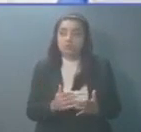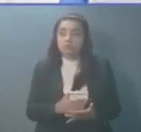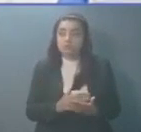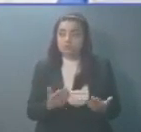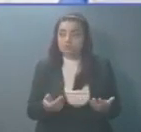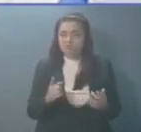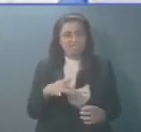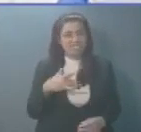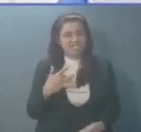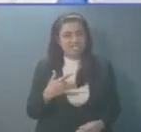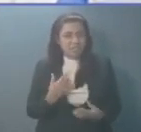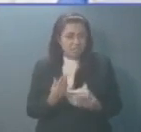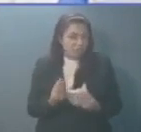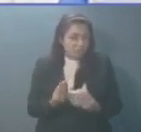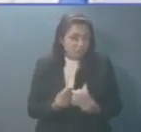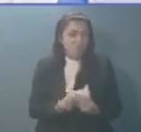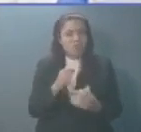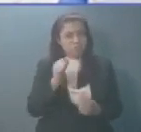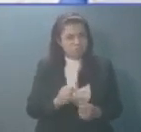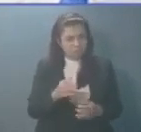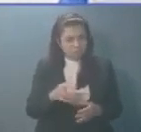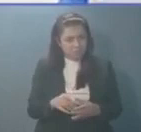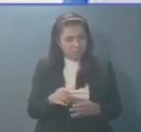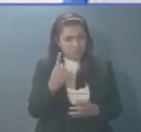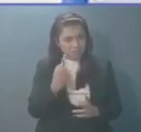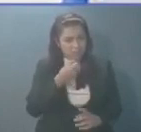o que sienta algún temor,